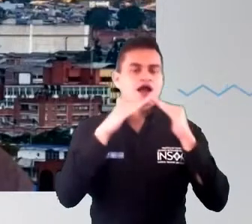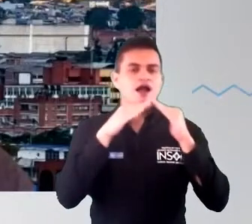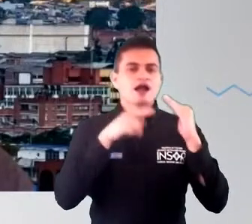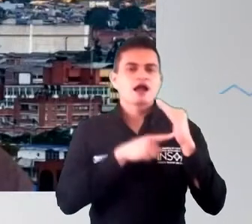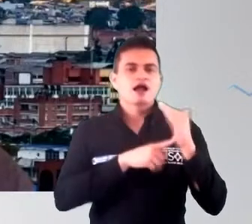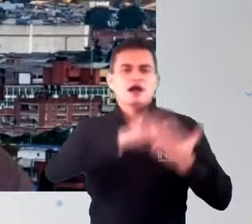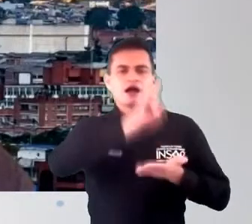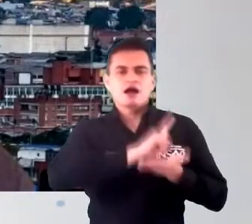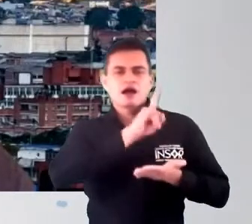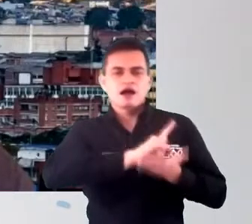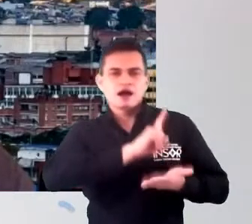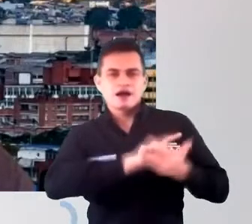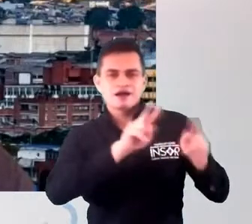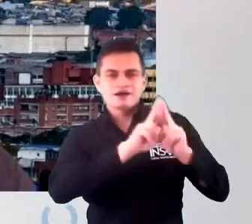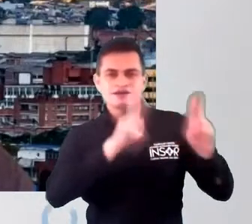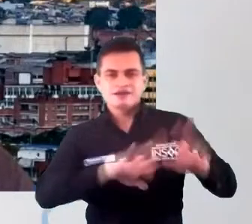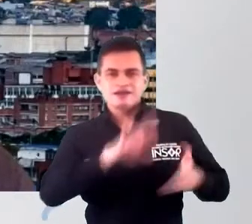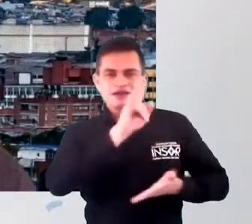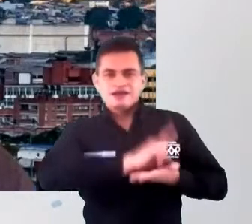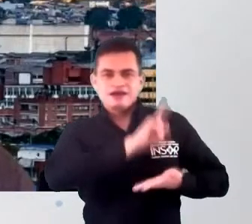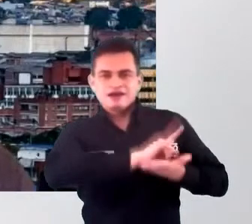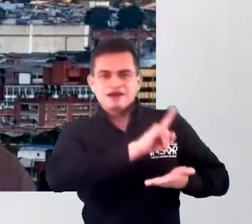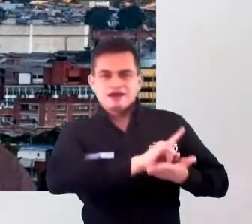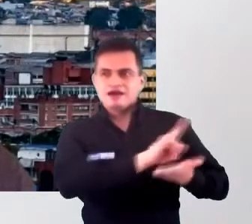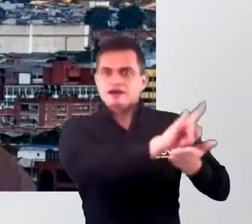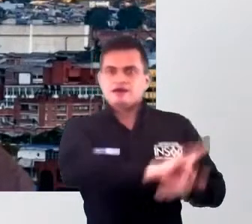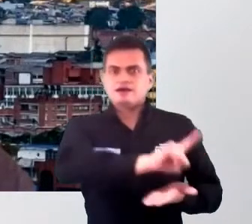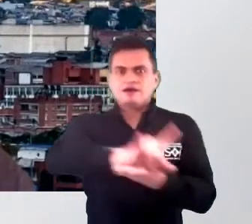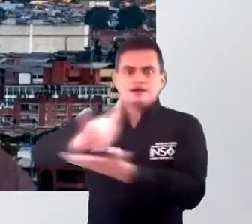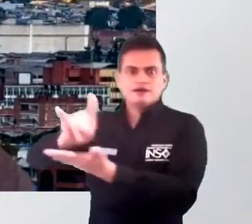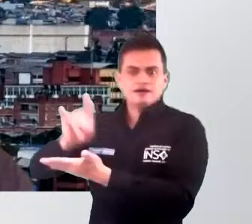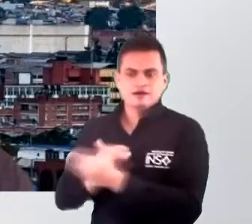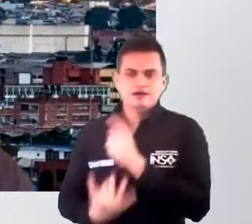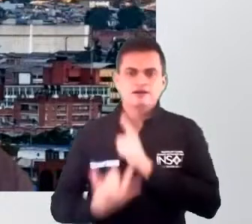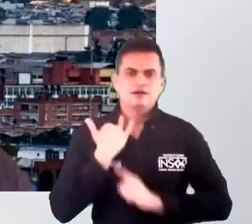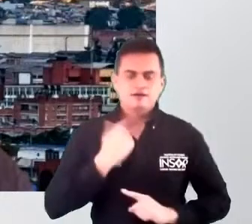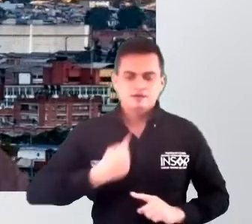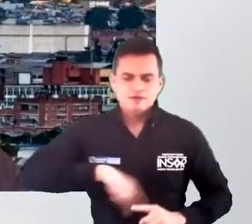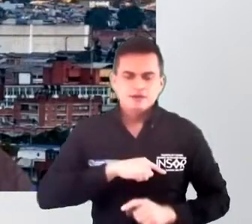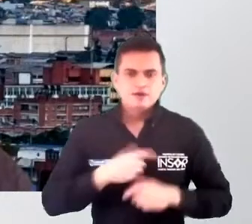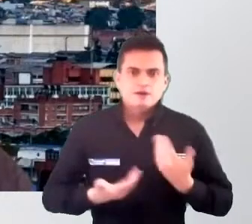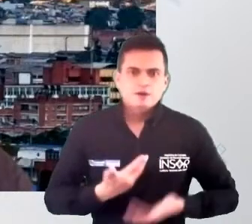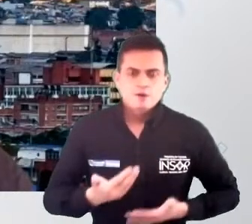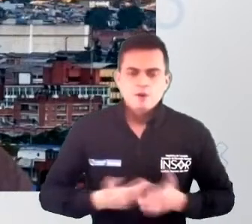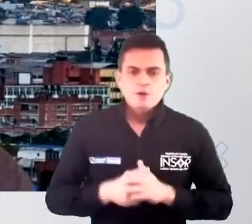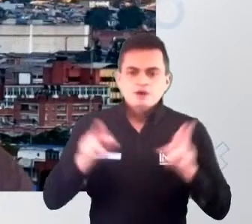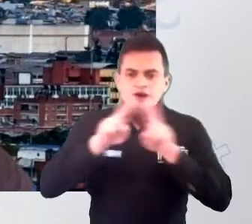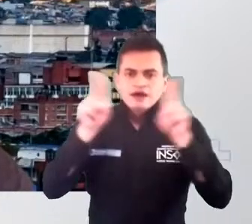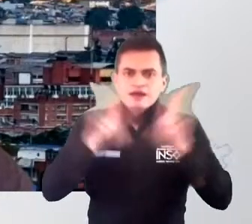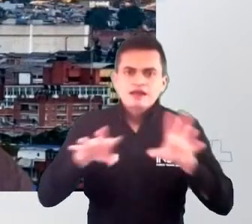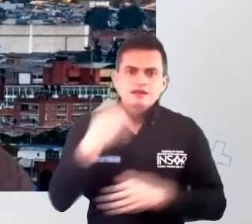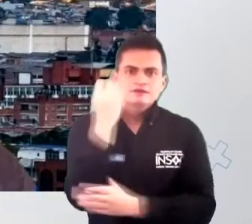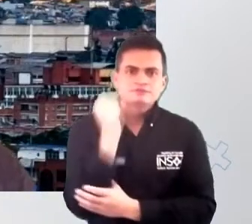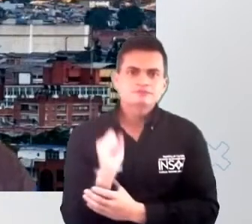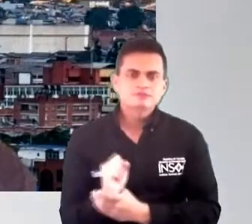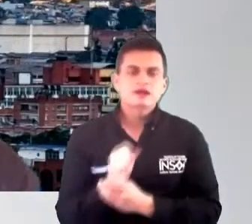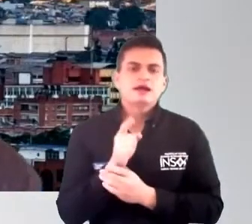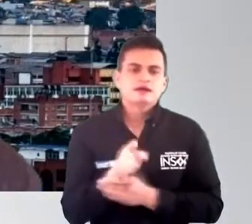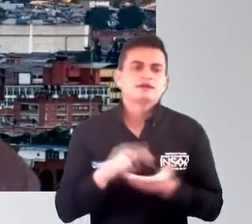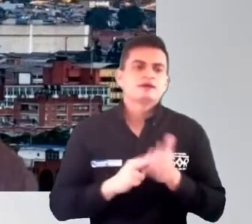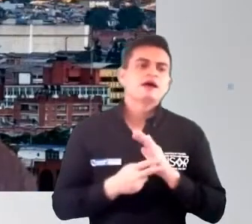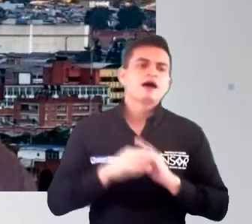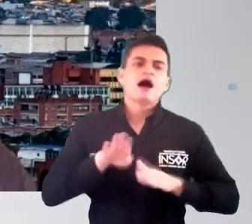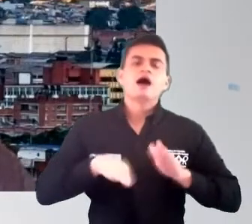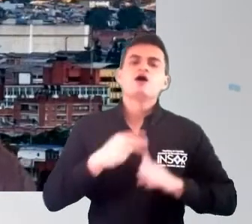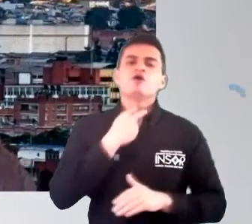el internet, y cuando tantas cosas nos pasan que nos angostan el ancho de banda, pues se nos va la voz.